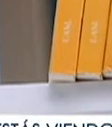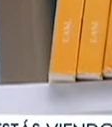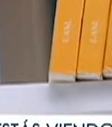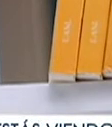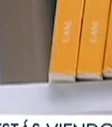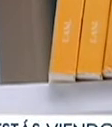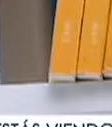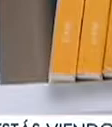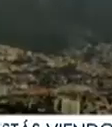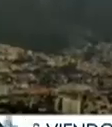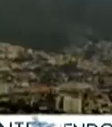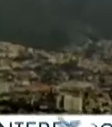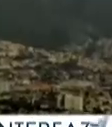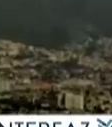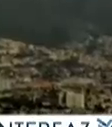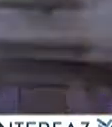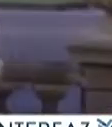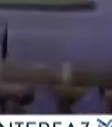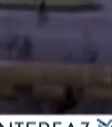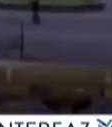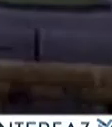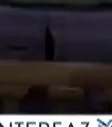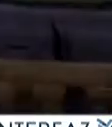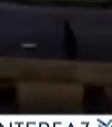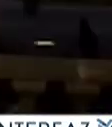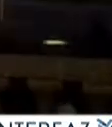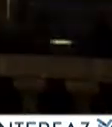honor es Nuevo León.